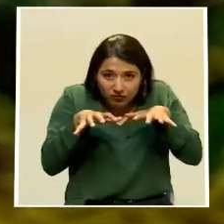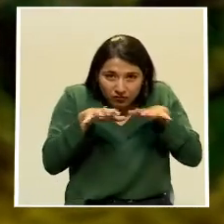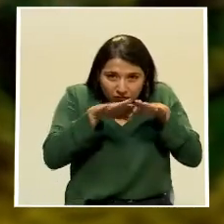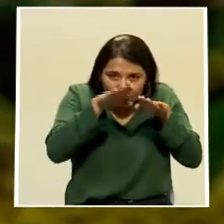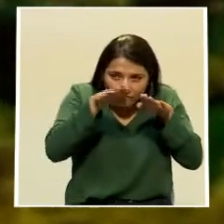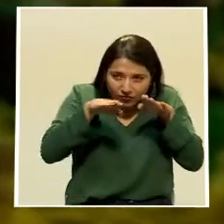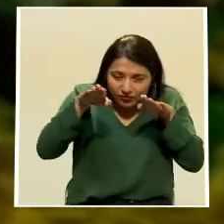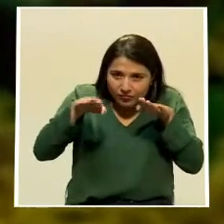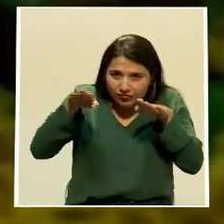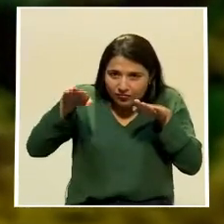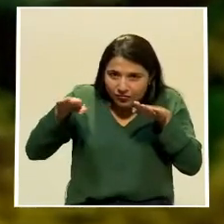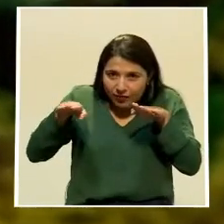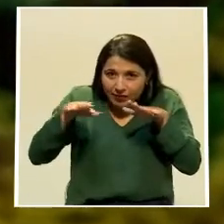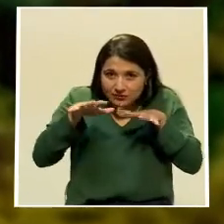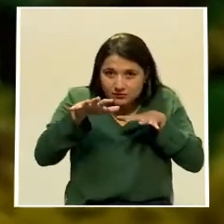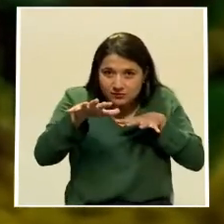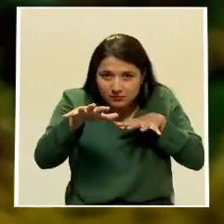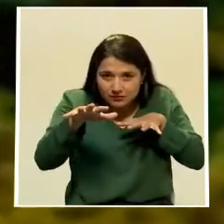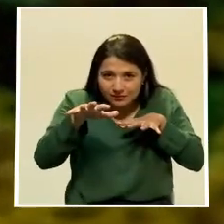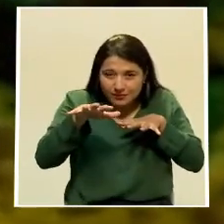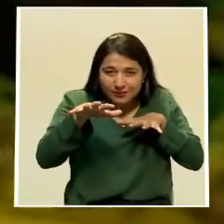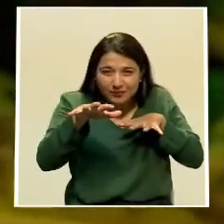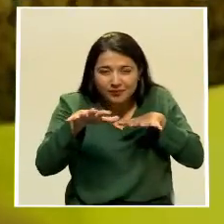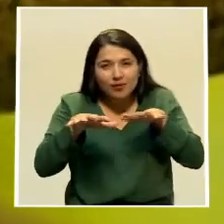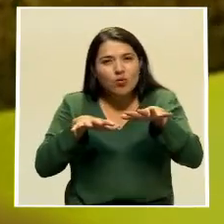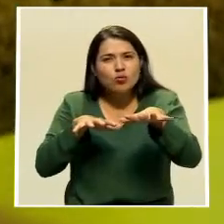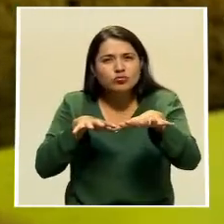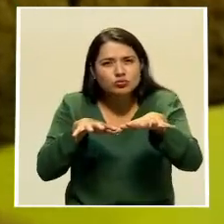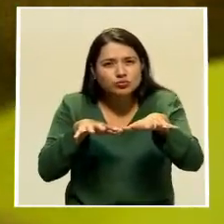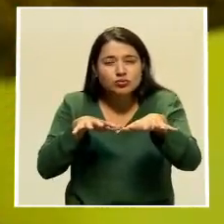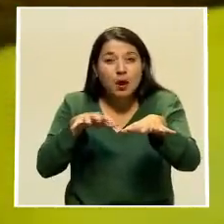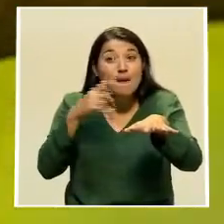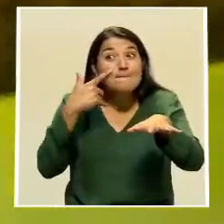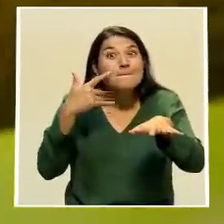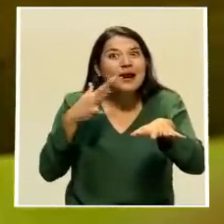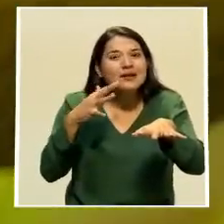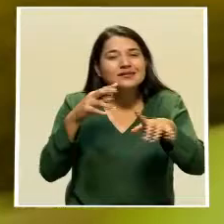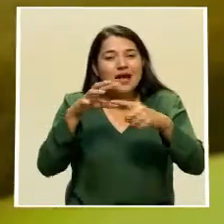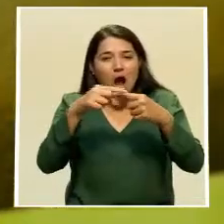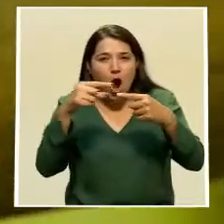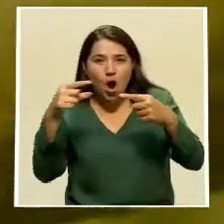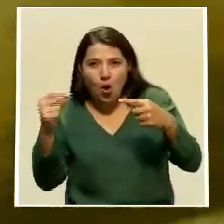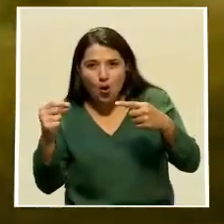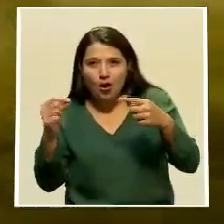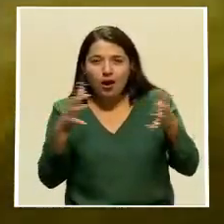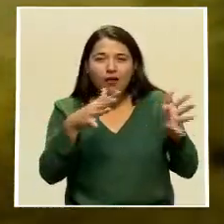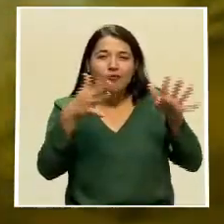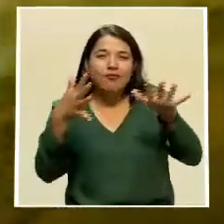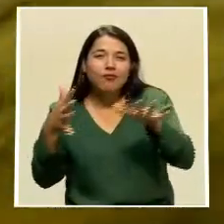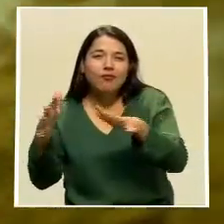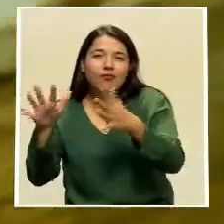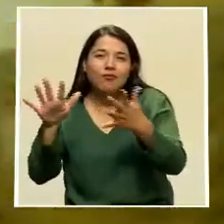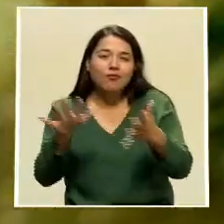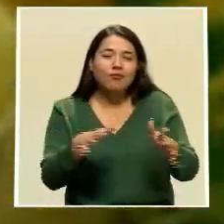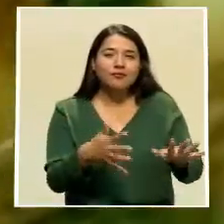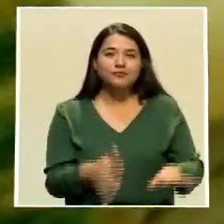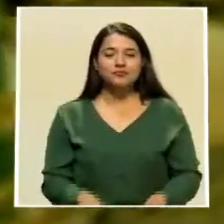muy despacio hacia adelante y hacia atrás para parecer una hoja mecida por el viento.